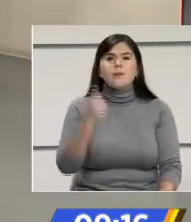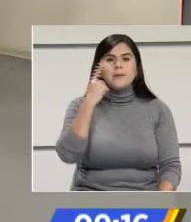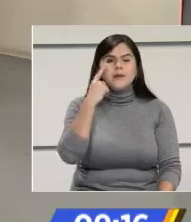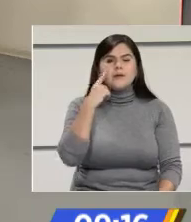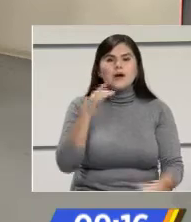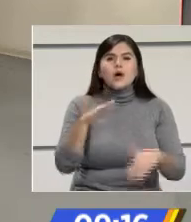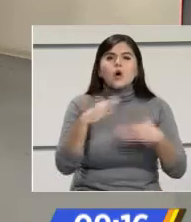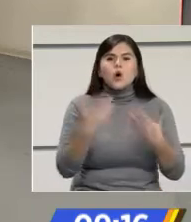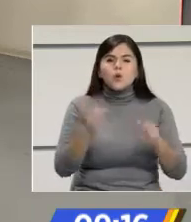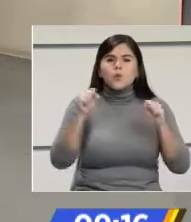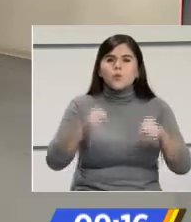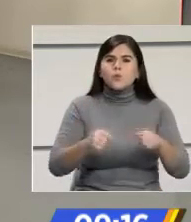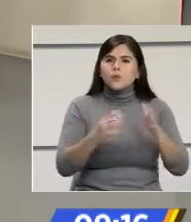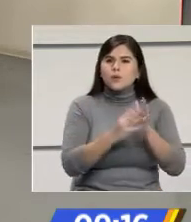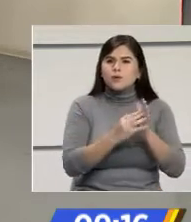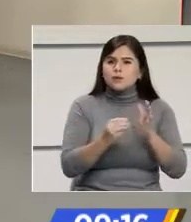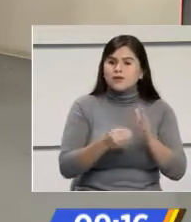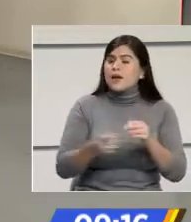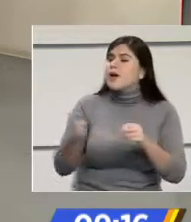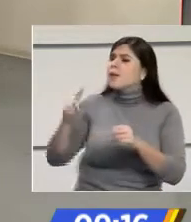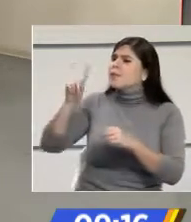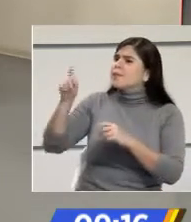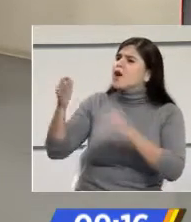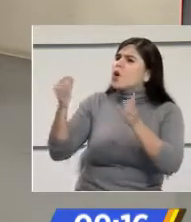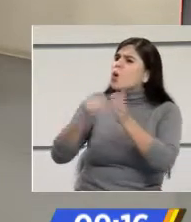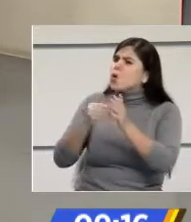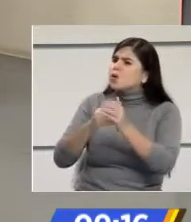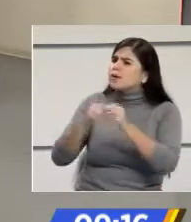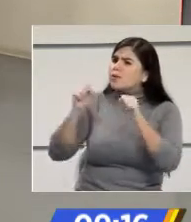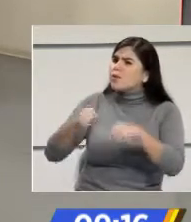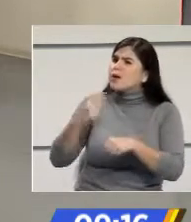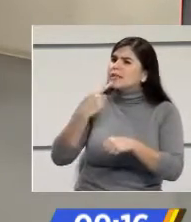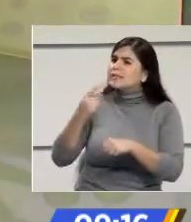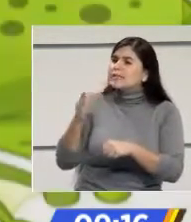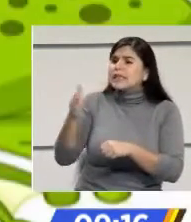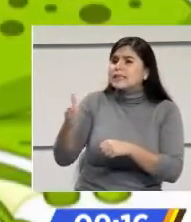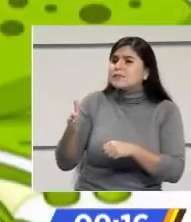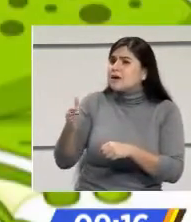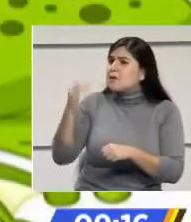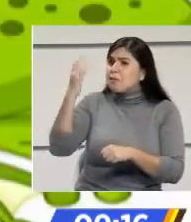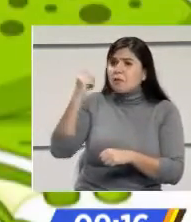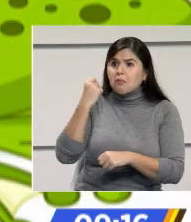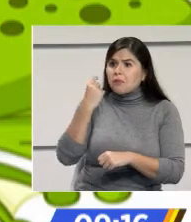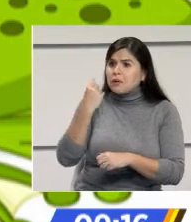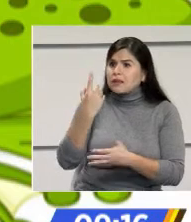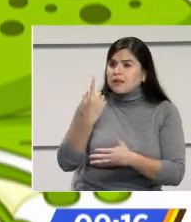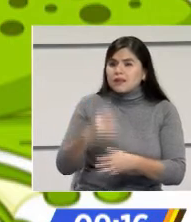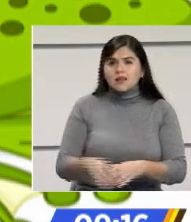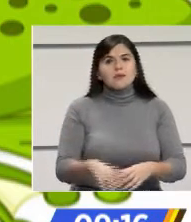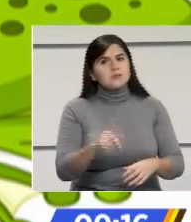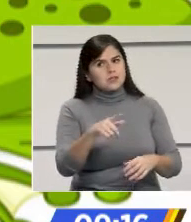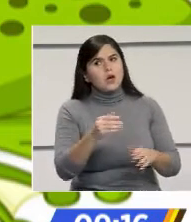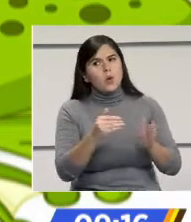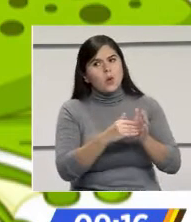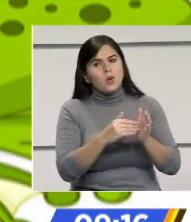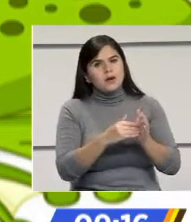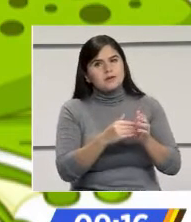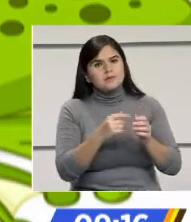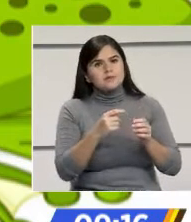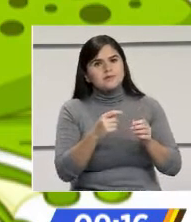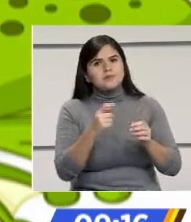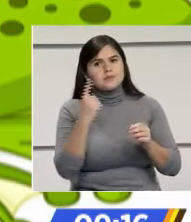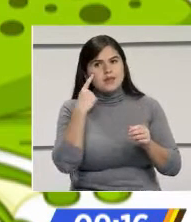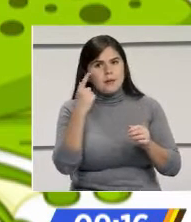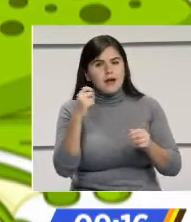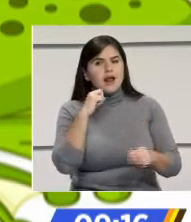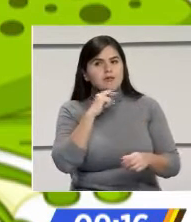ese ejercicio. Yo voy a invitar a una repítelo, amiga. Repítelo, por favor, despacito, para ir viendo las imágenes. Ahí está. Ok, ahí vemos la rana.